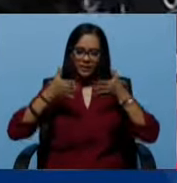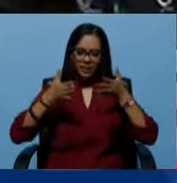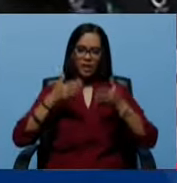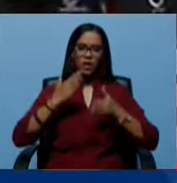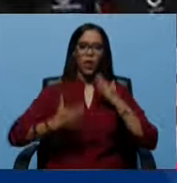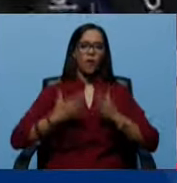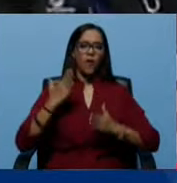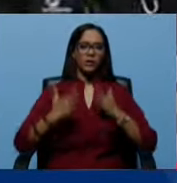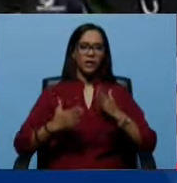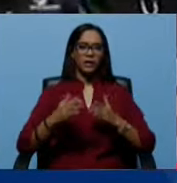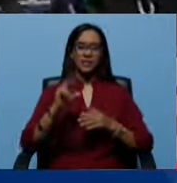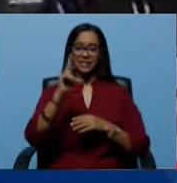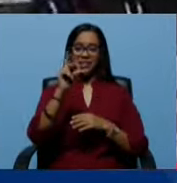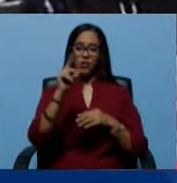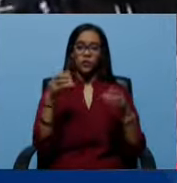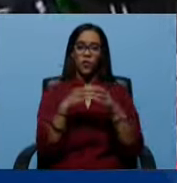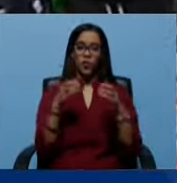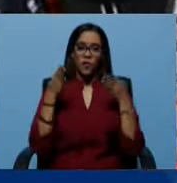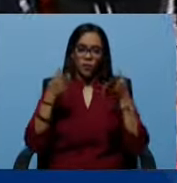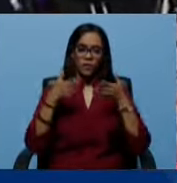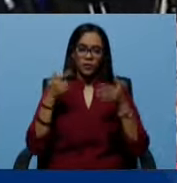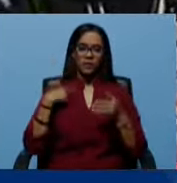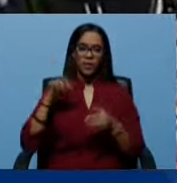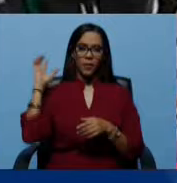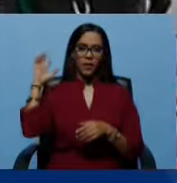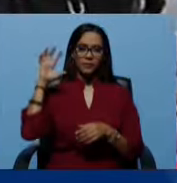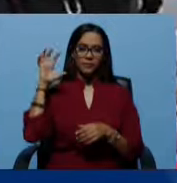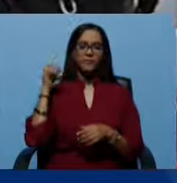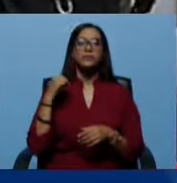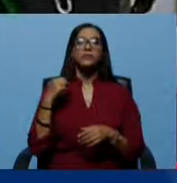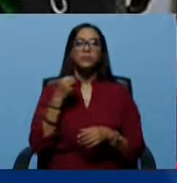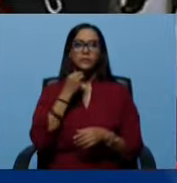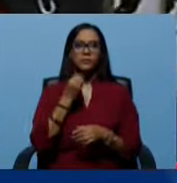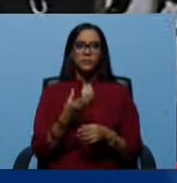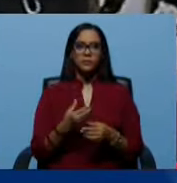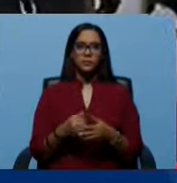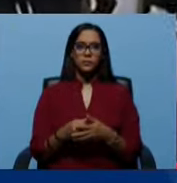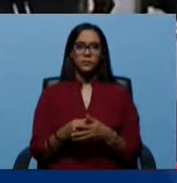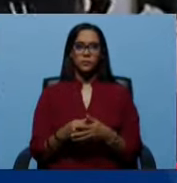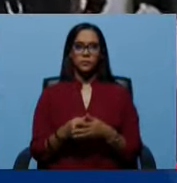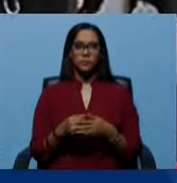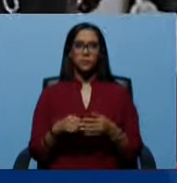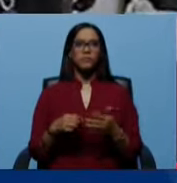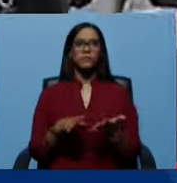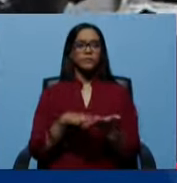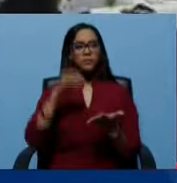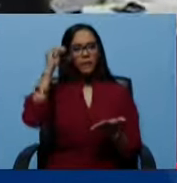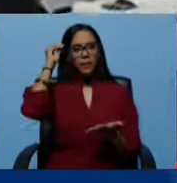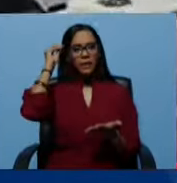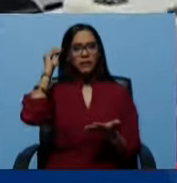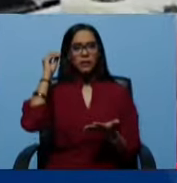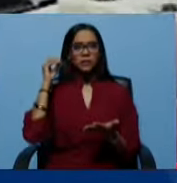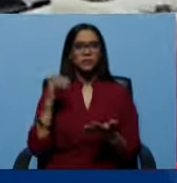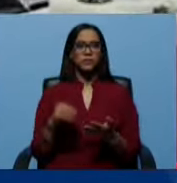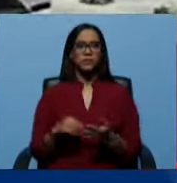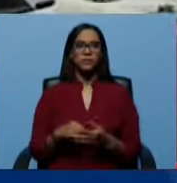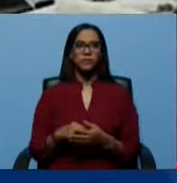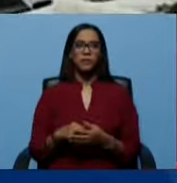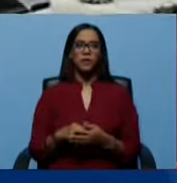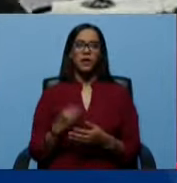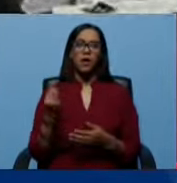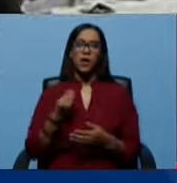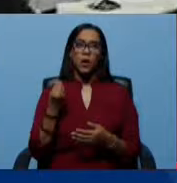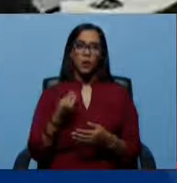formación que tenemos acá en el estado y que, bueno, vienen en el módulo 1 aprendiendo